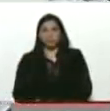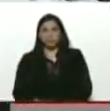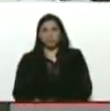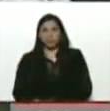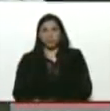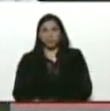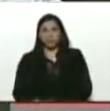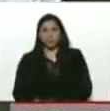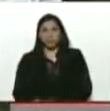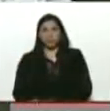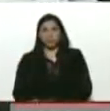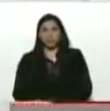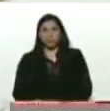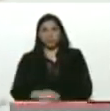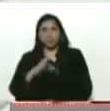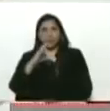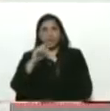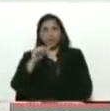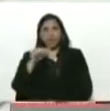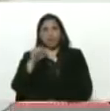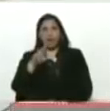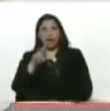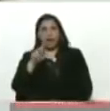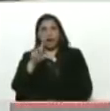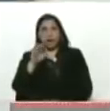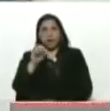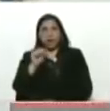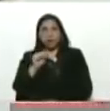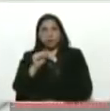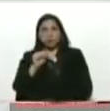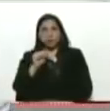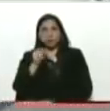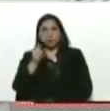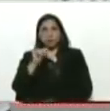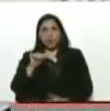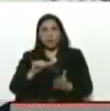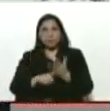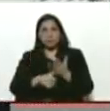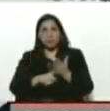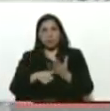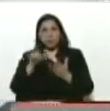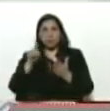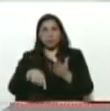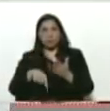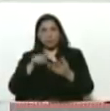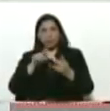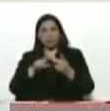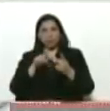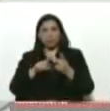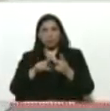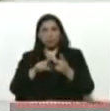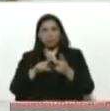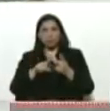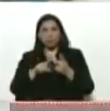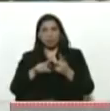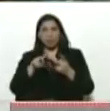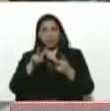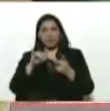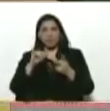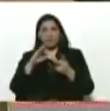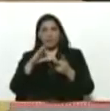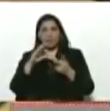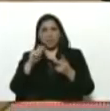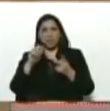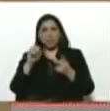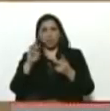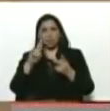Márquez Carlos Enrique. Y está la cédula del señor Pimienta Salazar Víctor Alejandro.